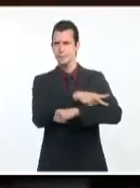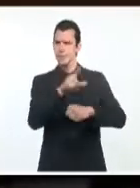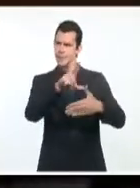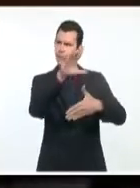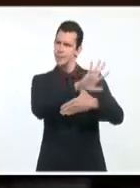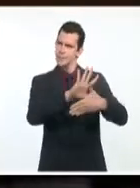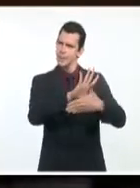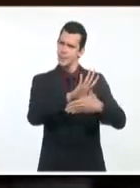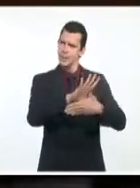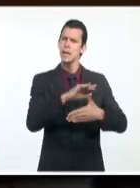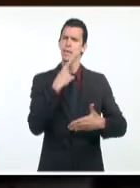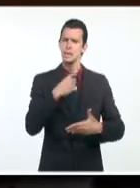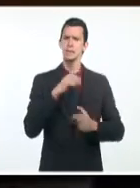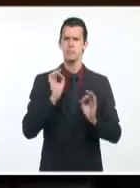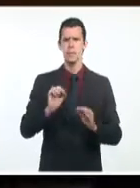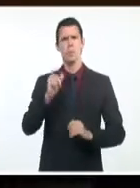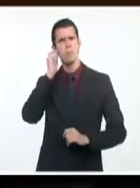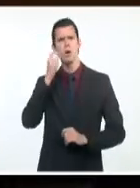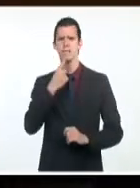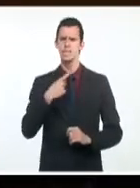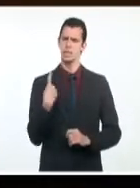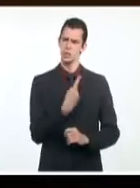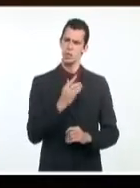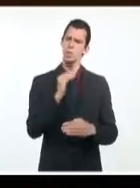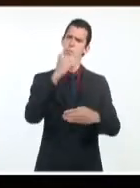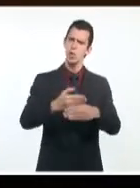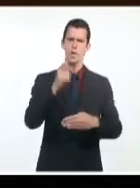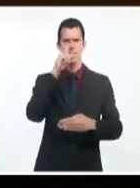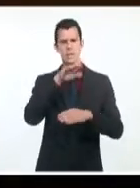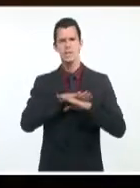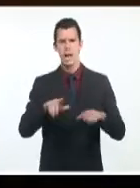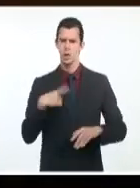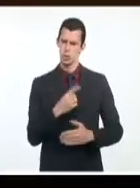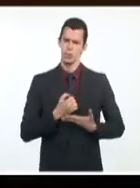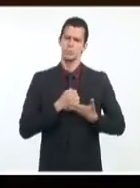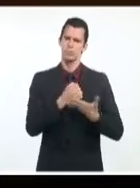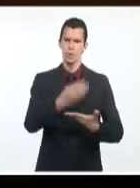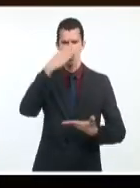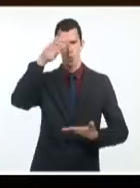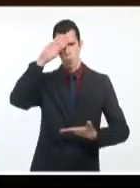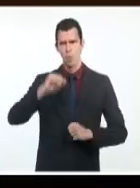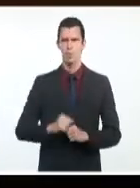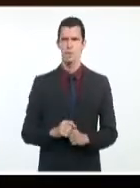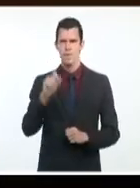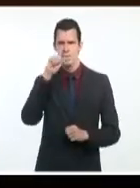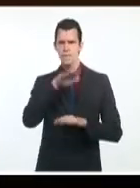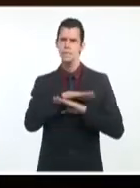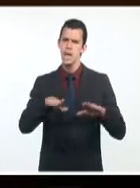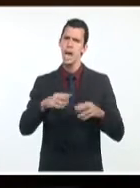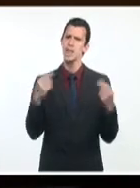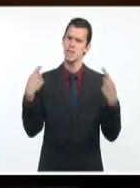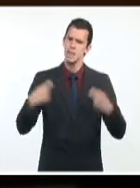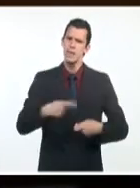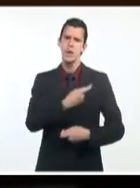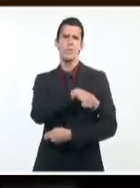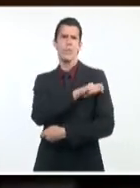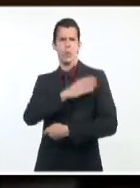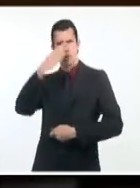bloqueo, que se termine la agresión y que el pueblo cubano pueda libre definir